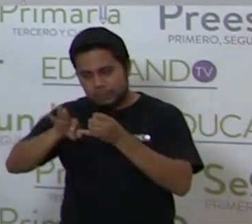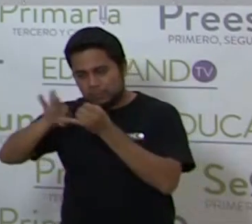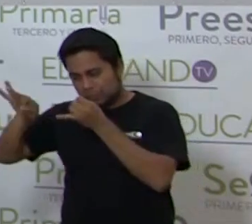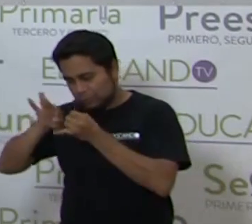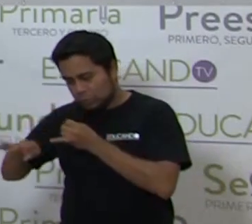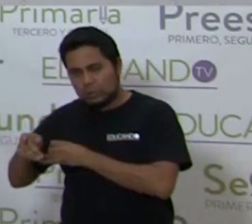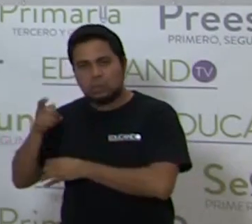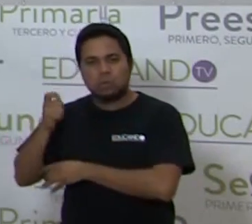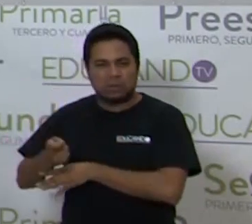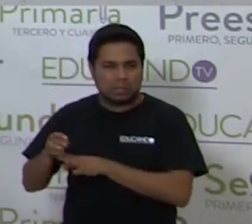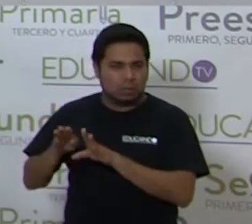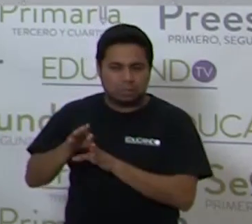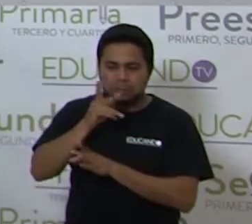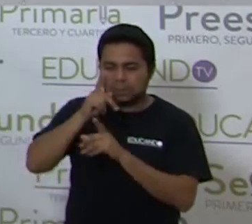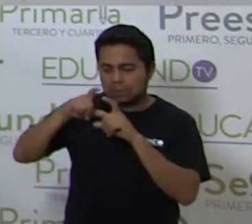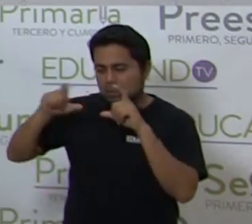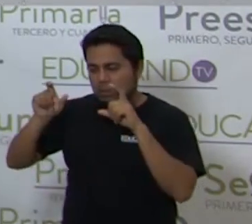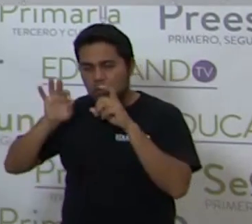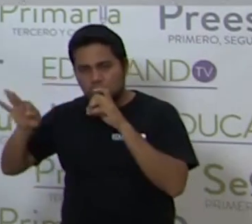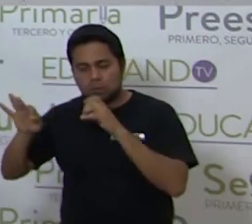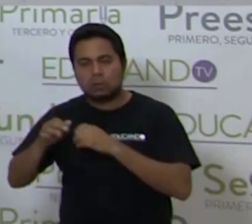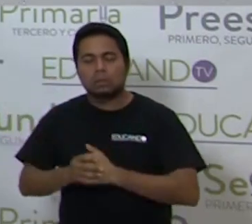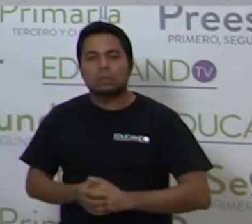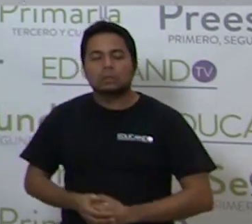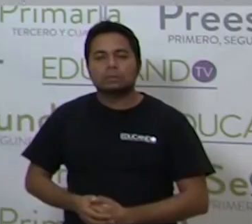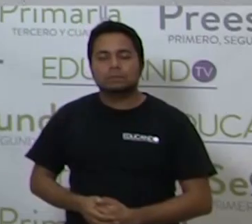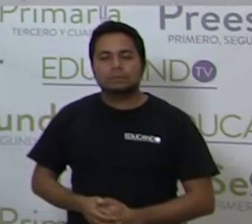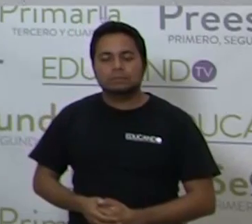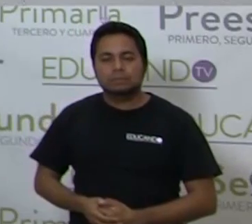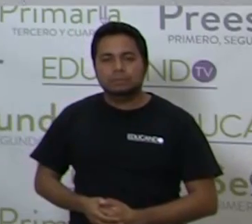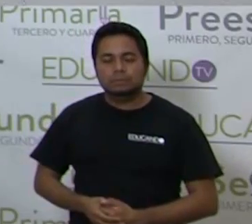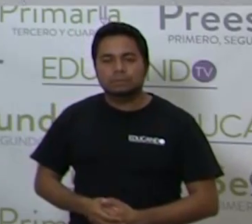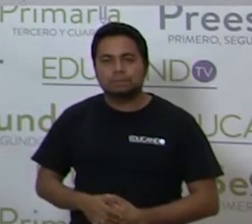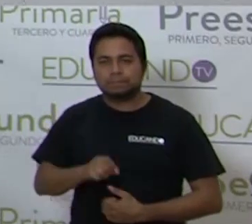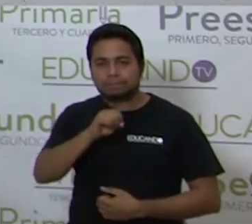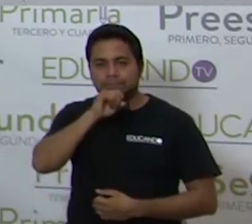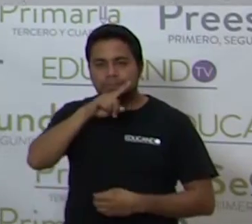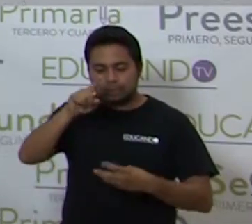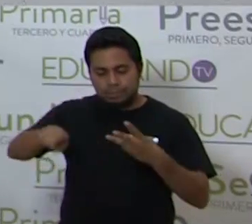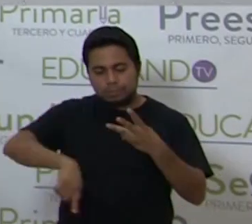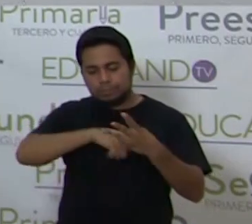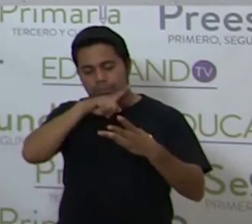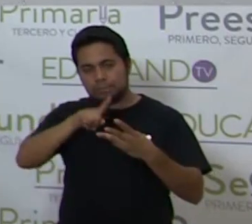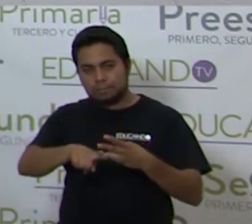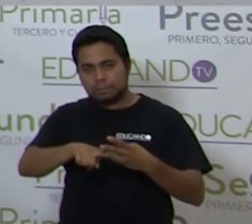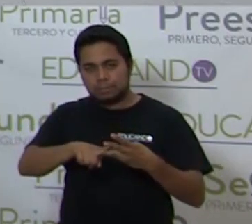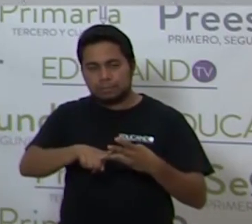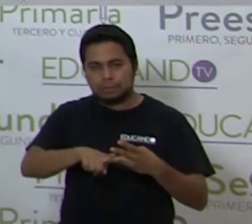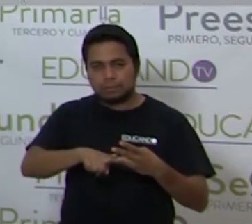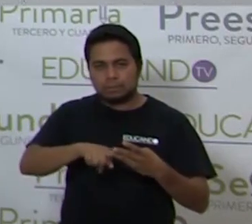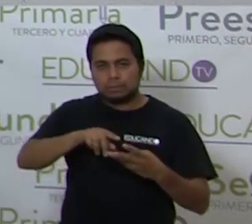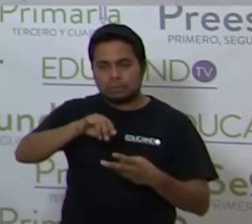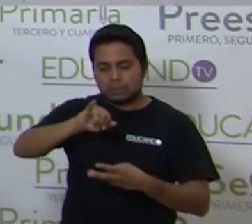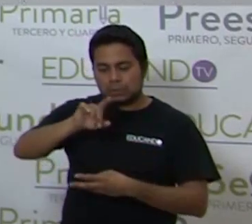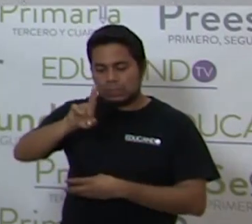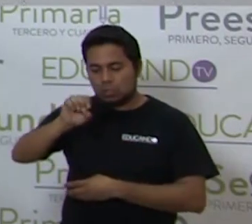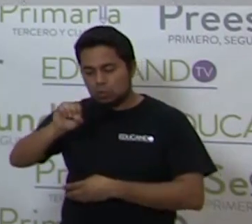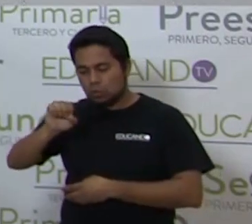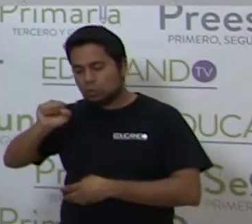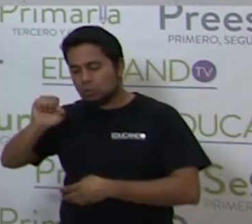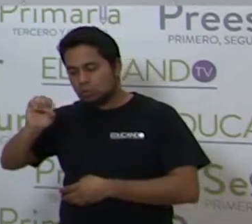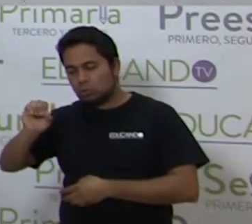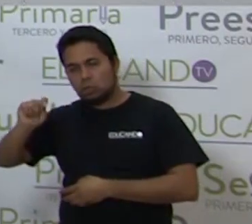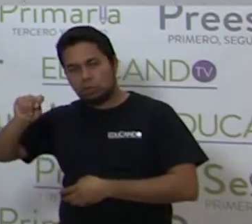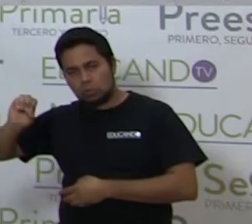terminación. Y por último también se repite en la tercera conjugación ido, so, to y cho.